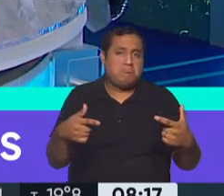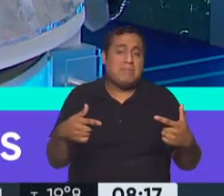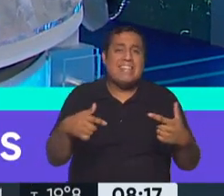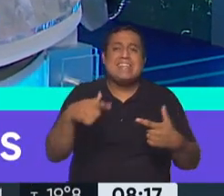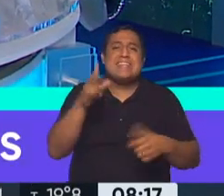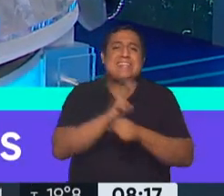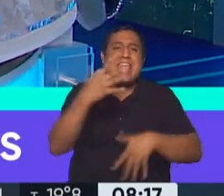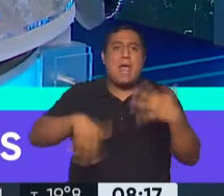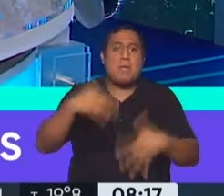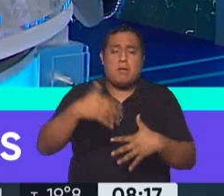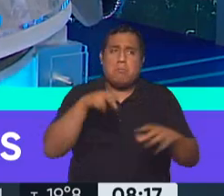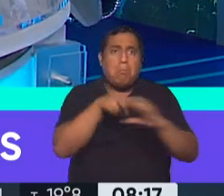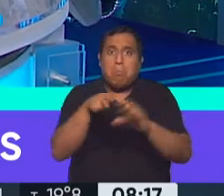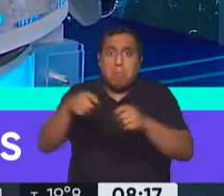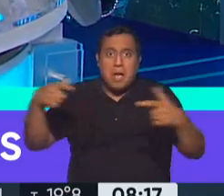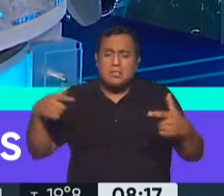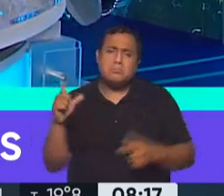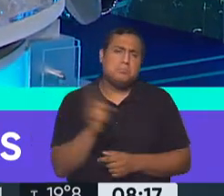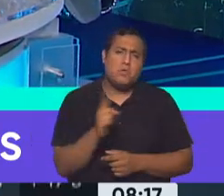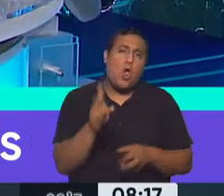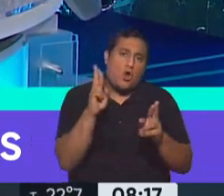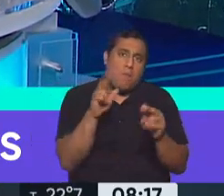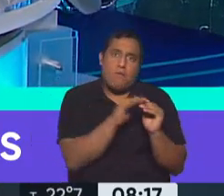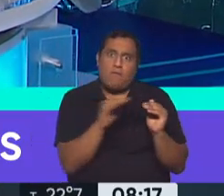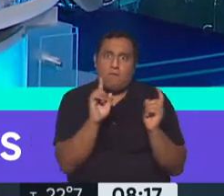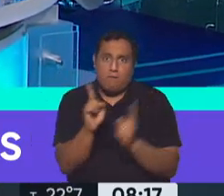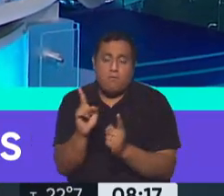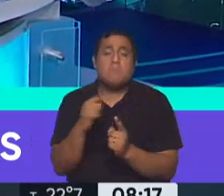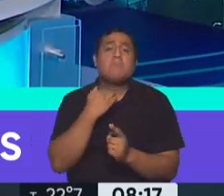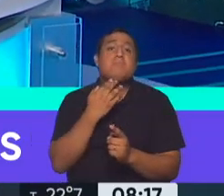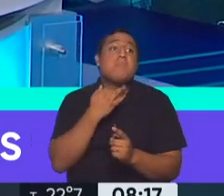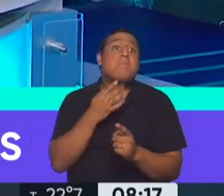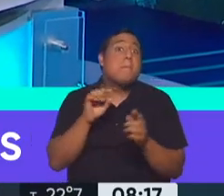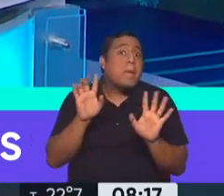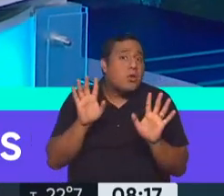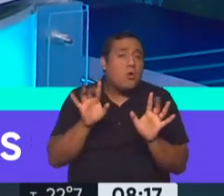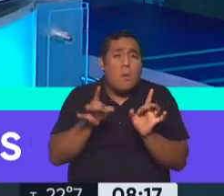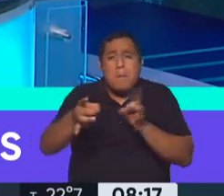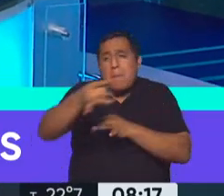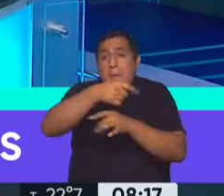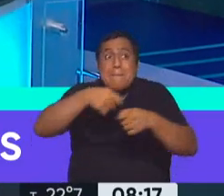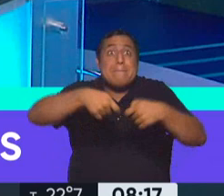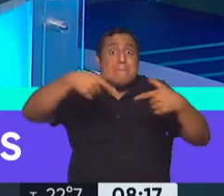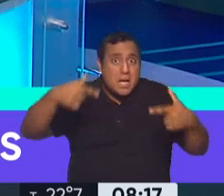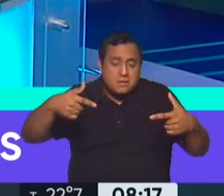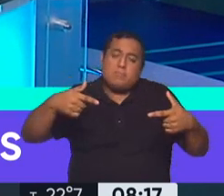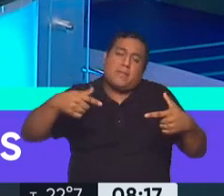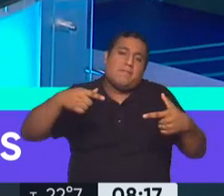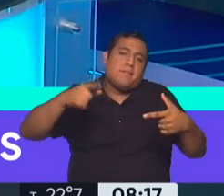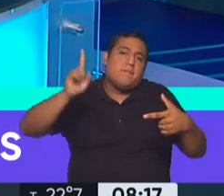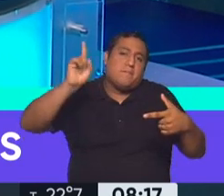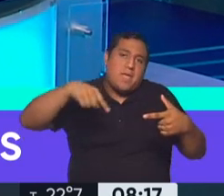ojalá esto se mantenga pero cuanto más casos tengamos más posibilidades vamos a tener de internaciones matemáticas